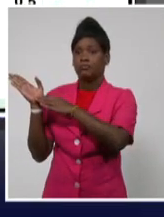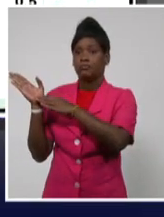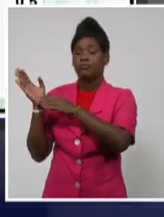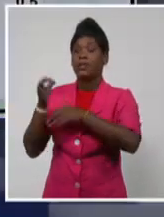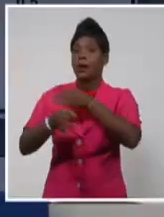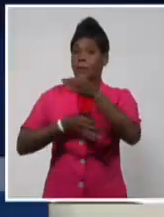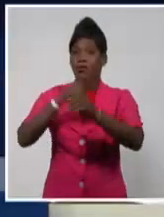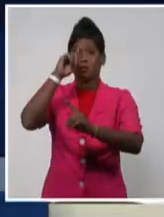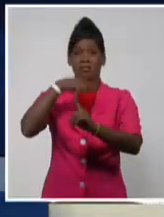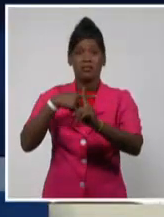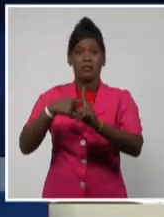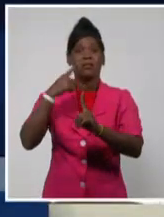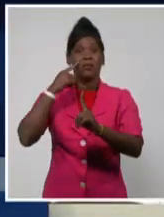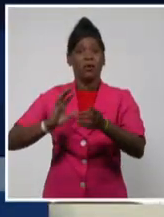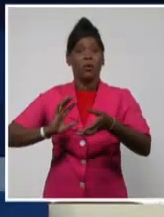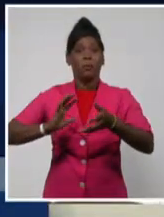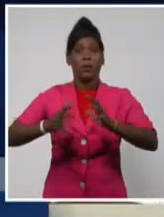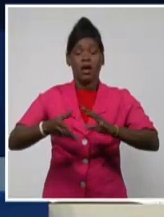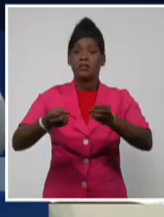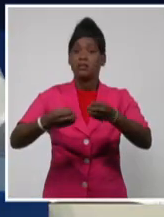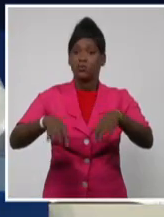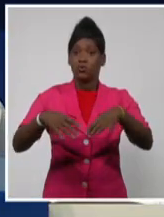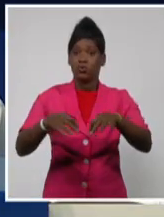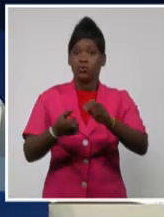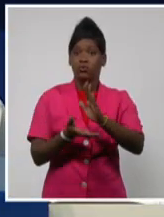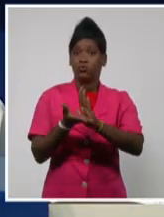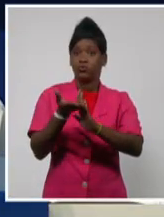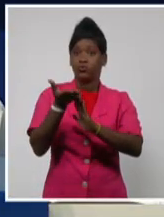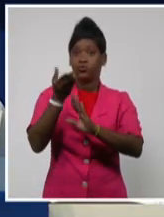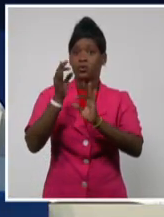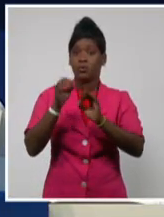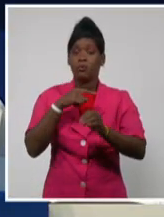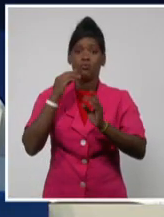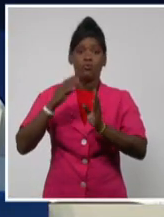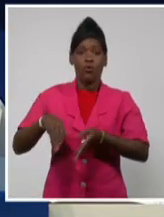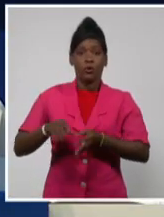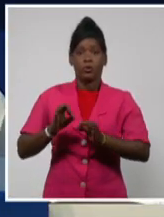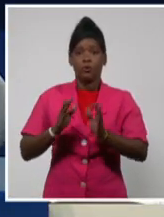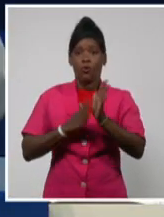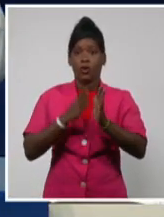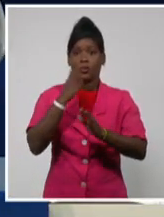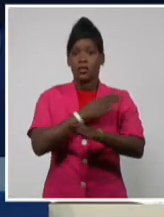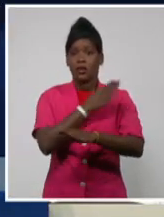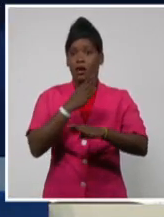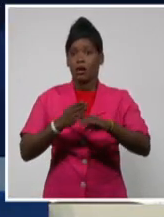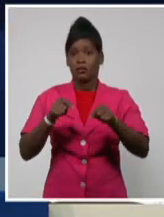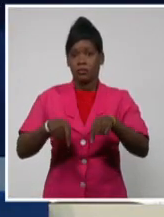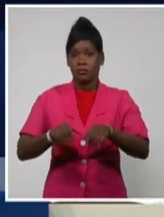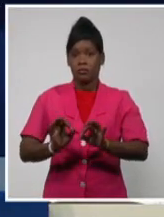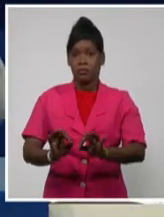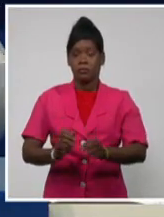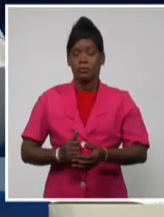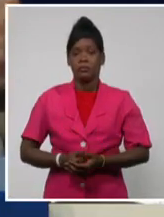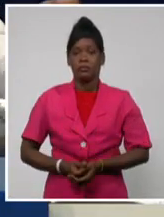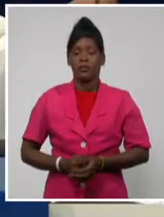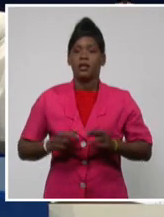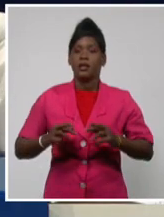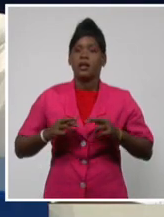septiembre Cuba presenta la letalidad más alta de los últimos 4 meses. Reitero, no es